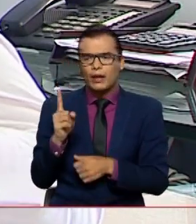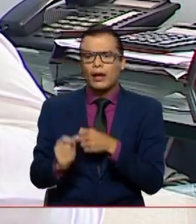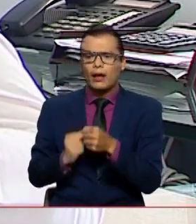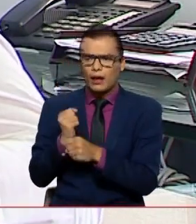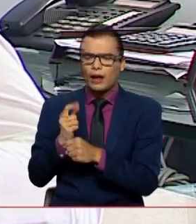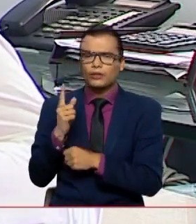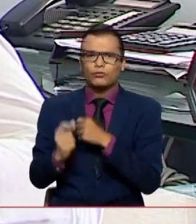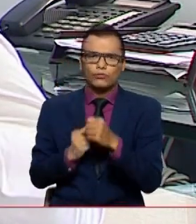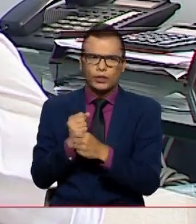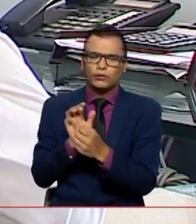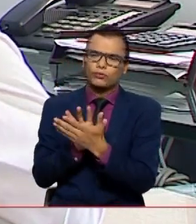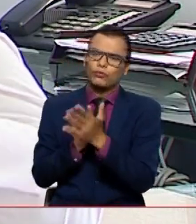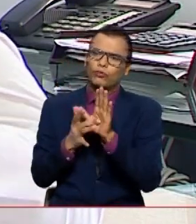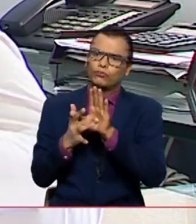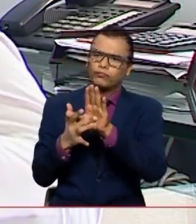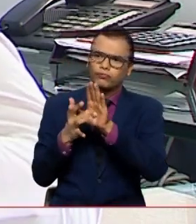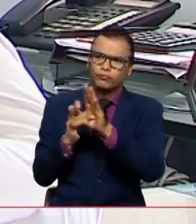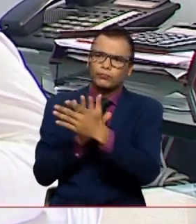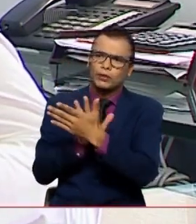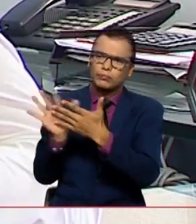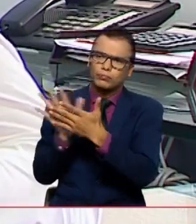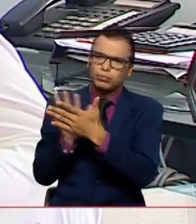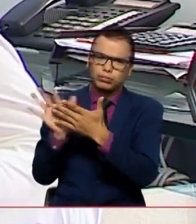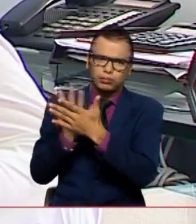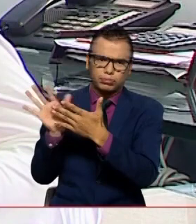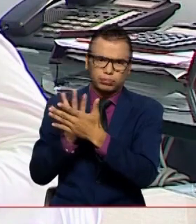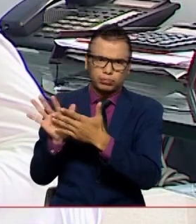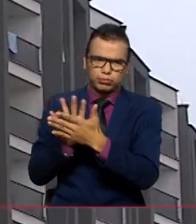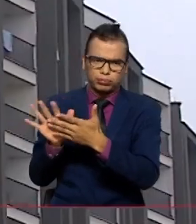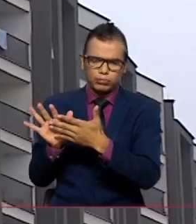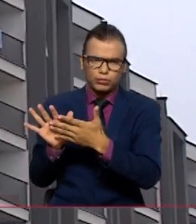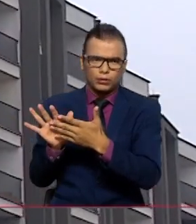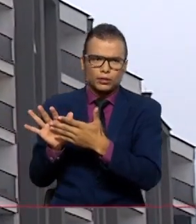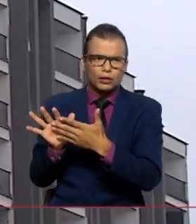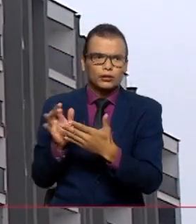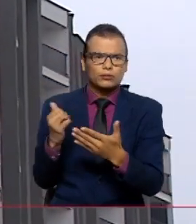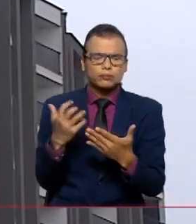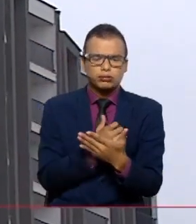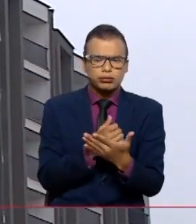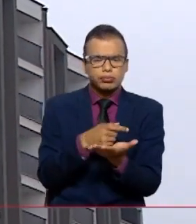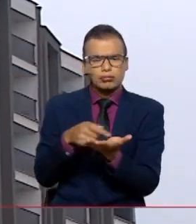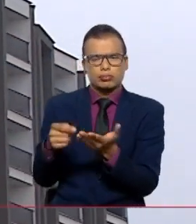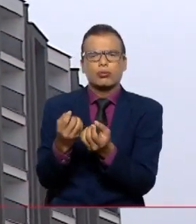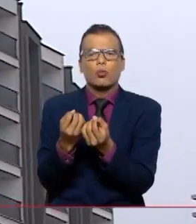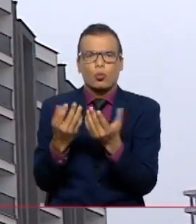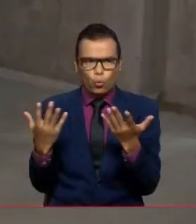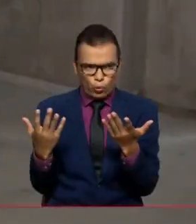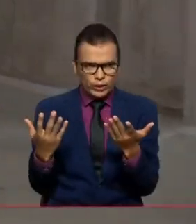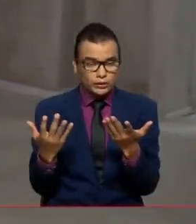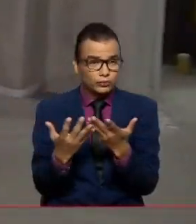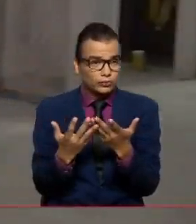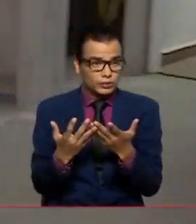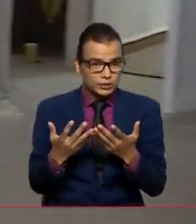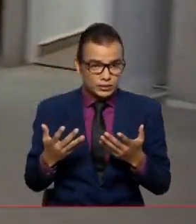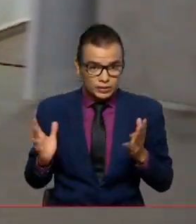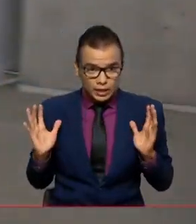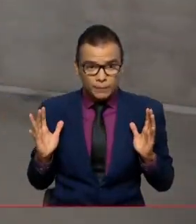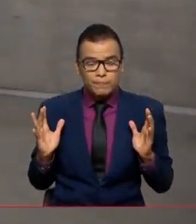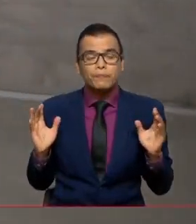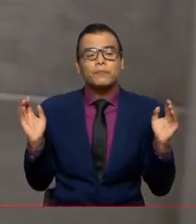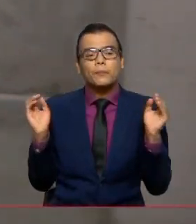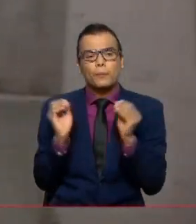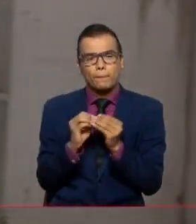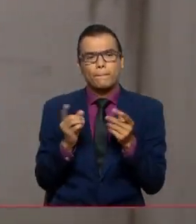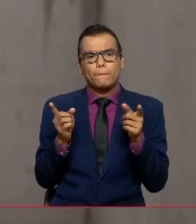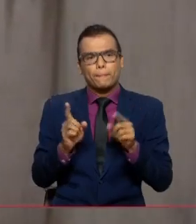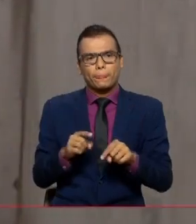esa operación de ingreso menos gastos no me dé impuesto a pagar, pero sí debo reportarla. ¿Por qué? Porque también ahí viene la